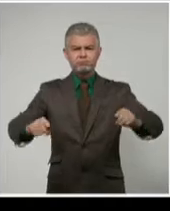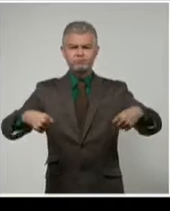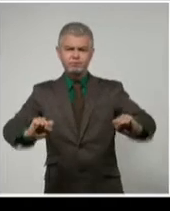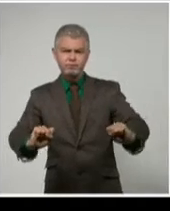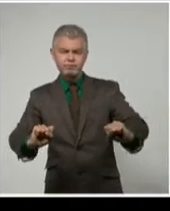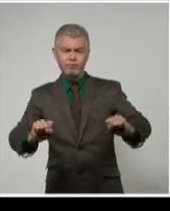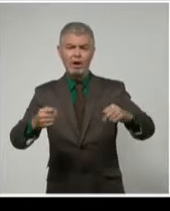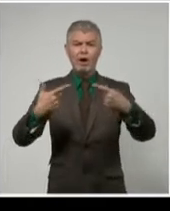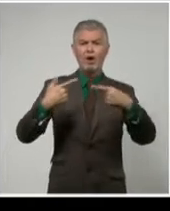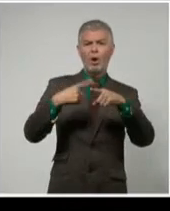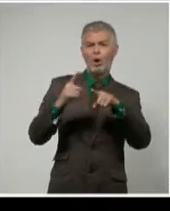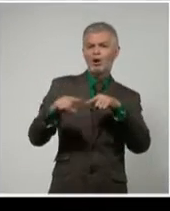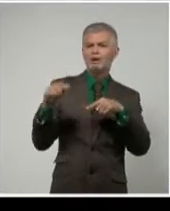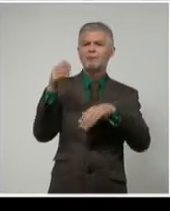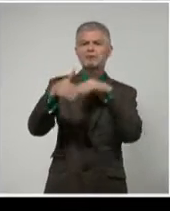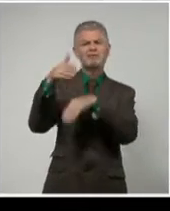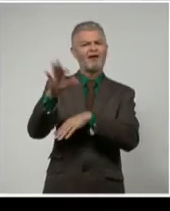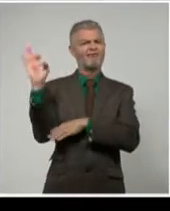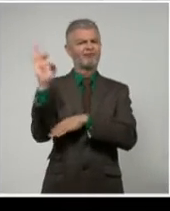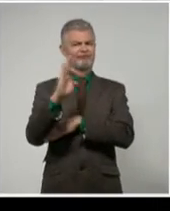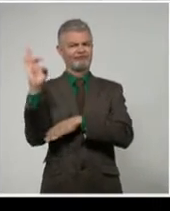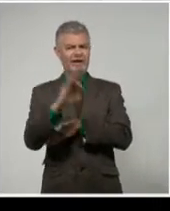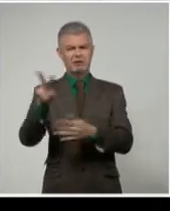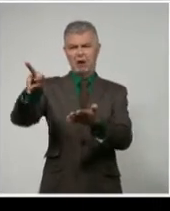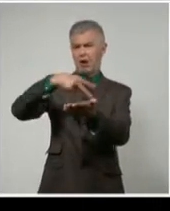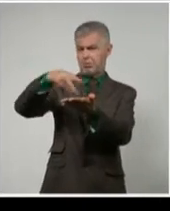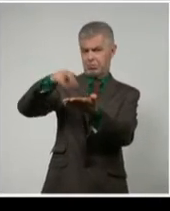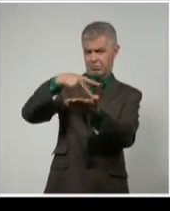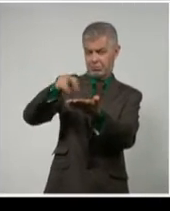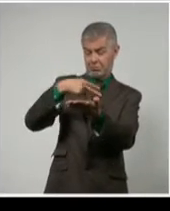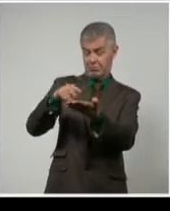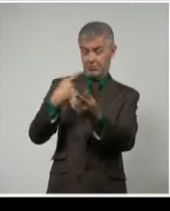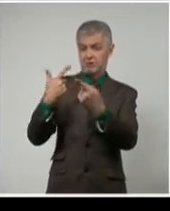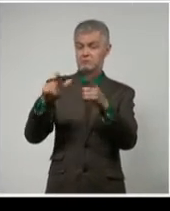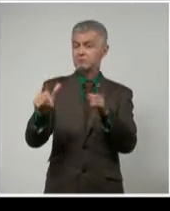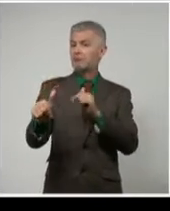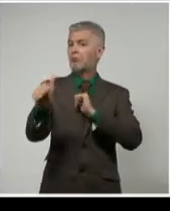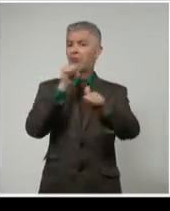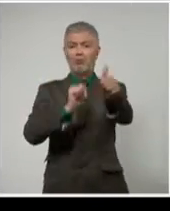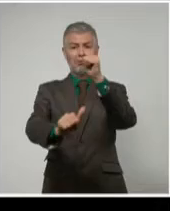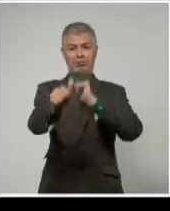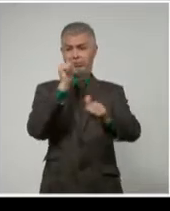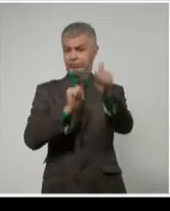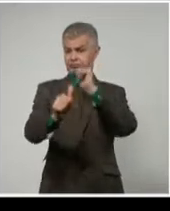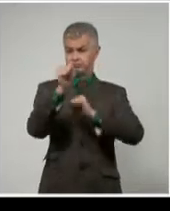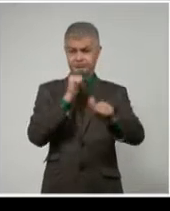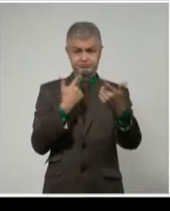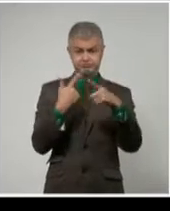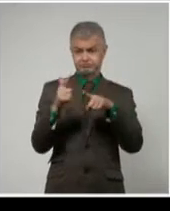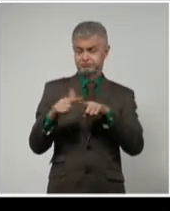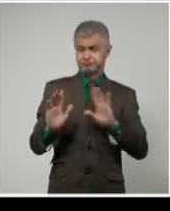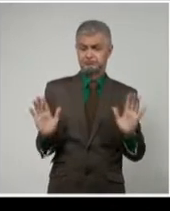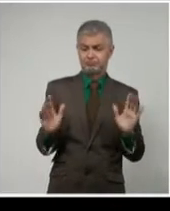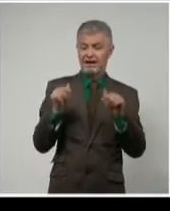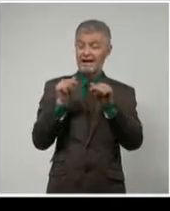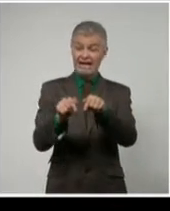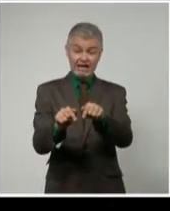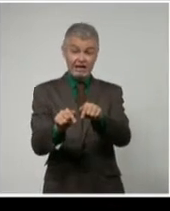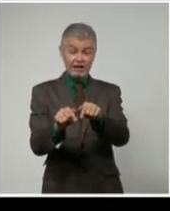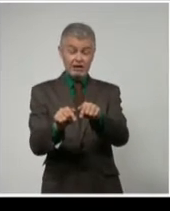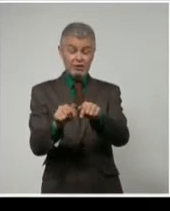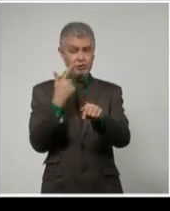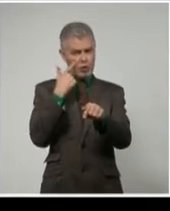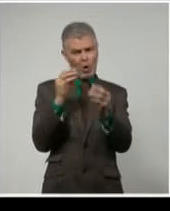la participación en fiestas, bailables y consumiendo bebidas alcohólicas. Lo que no